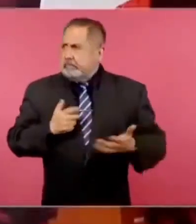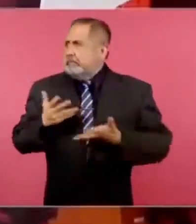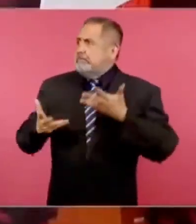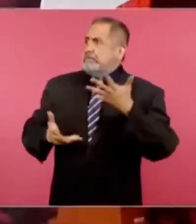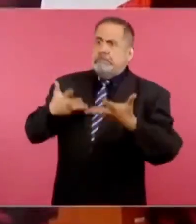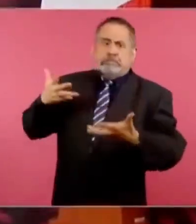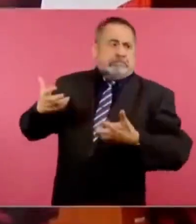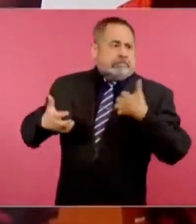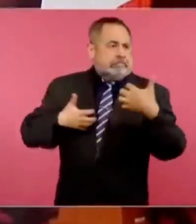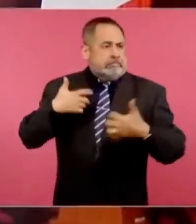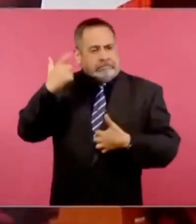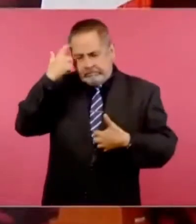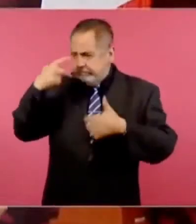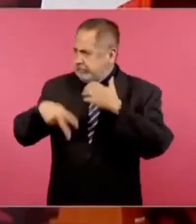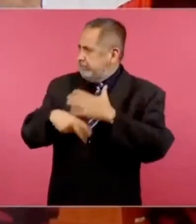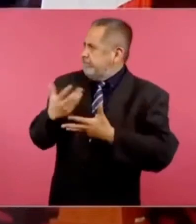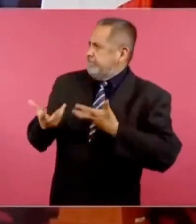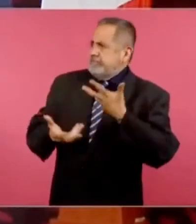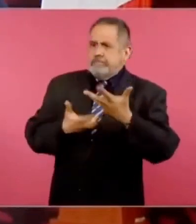la facilidad